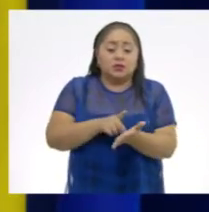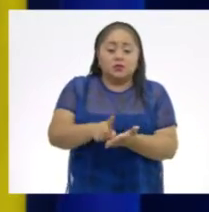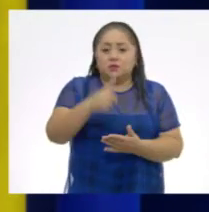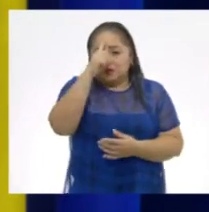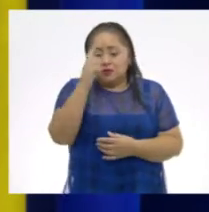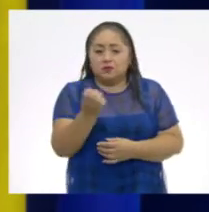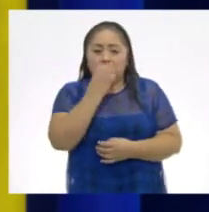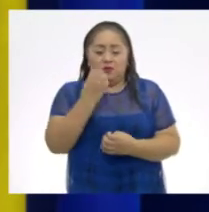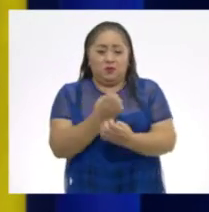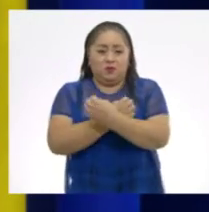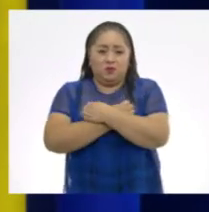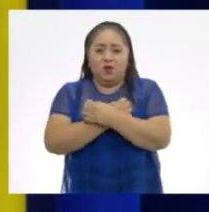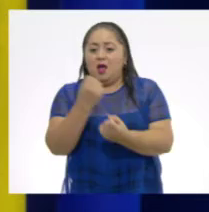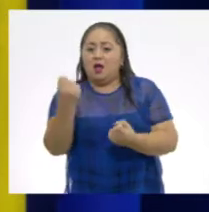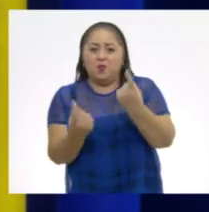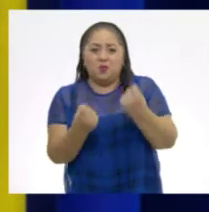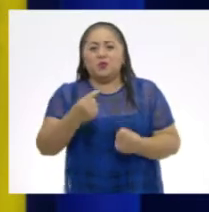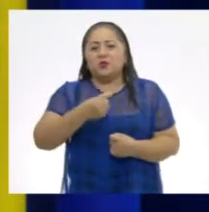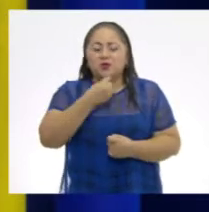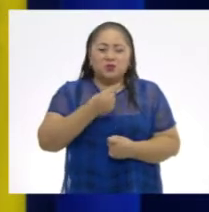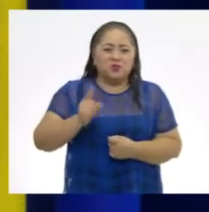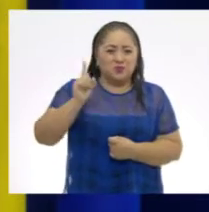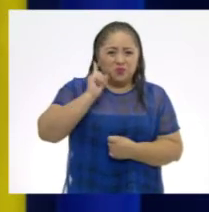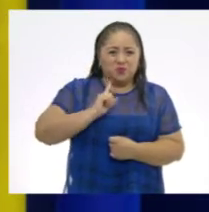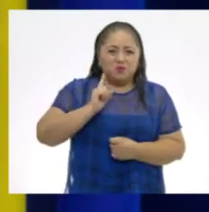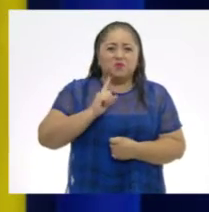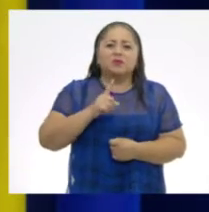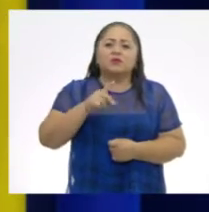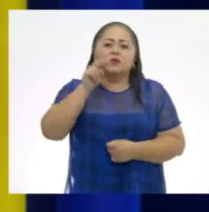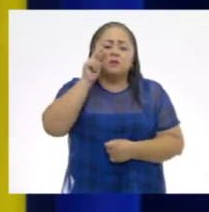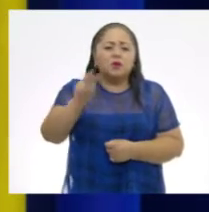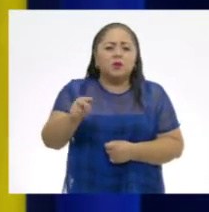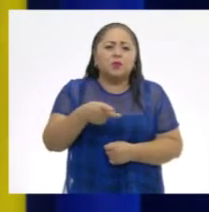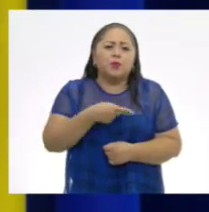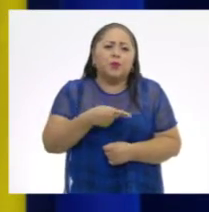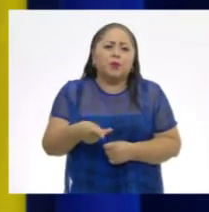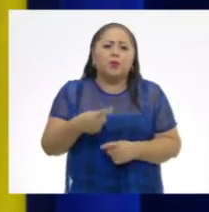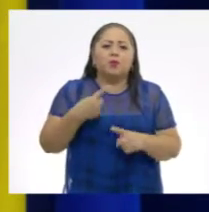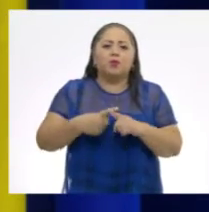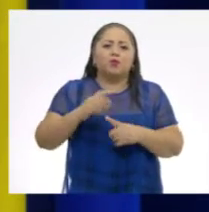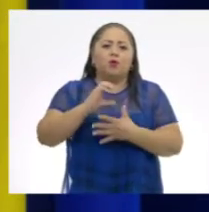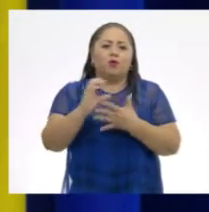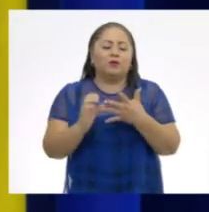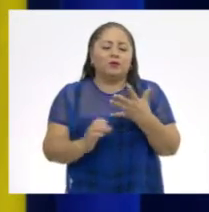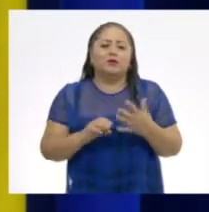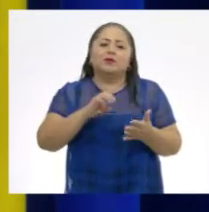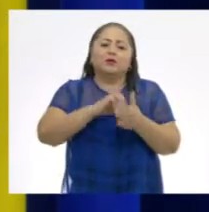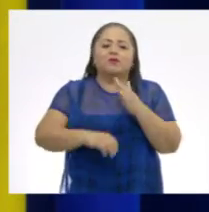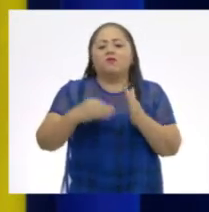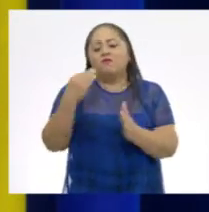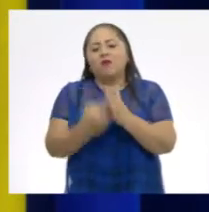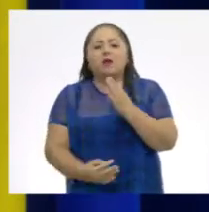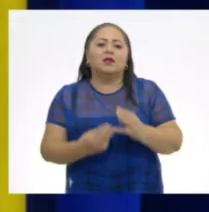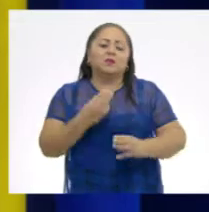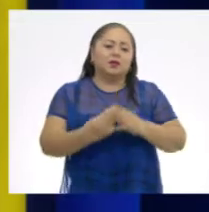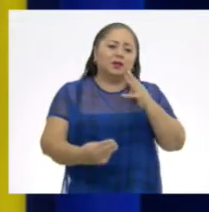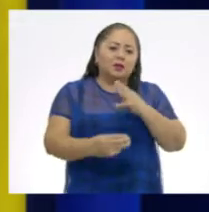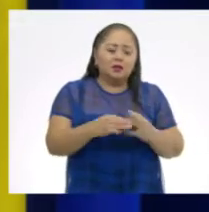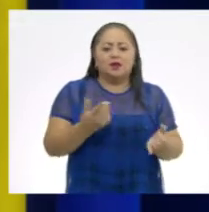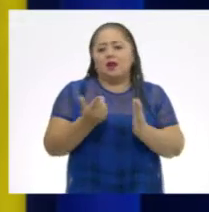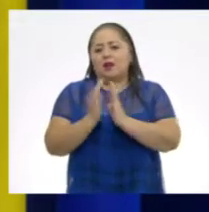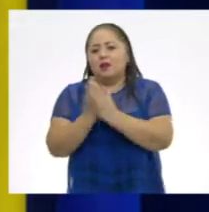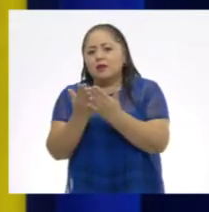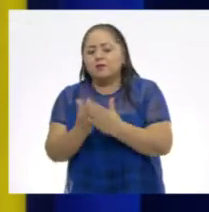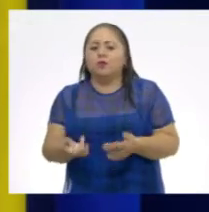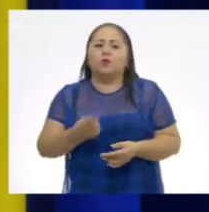a la educación de algunos niñas y niños se ve vulnerado por diversas condiciones, como la falta de materiales,